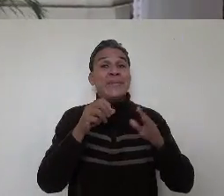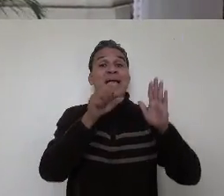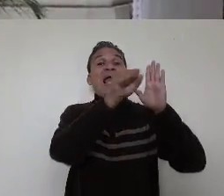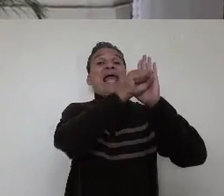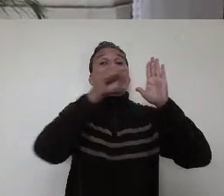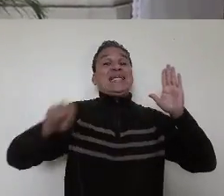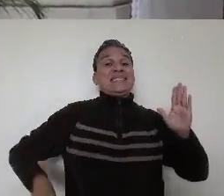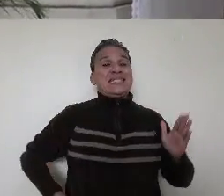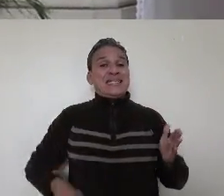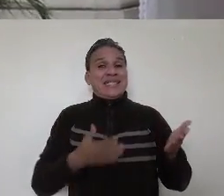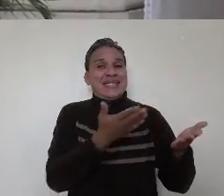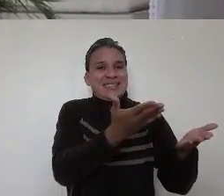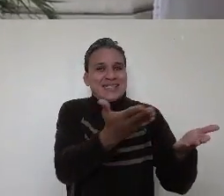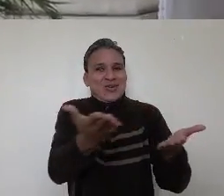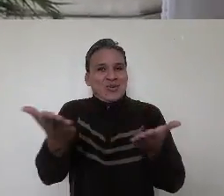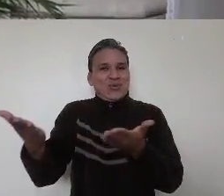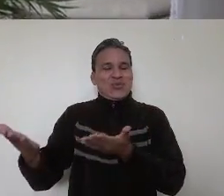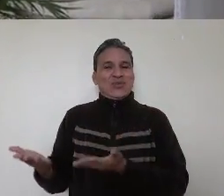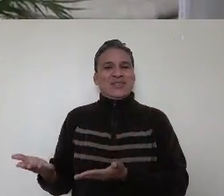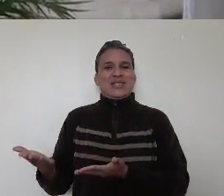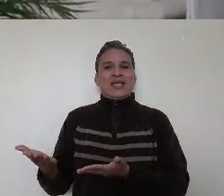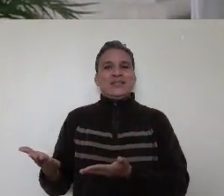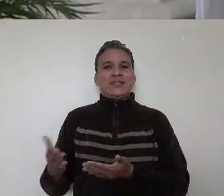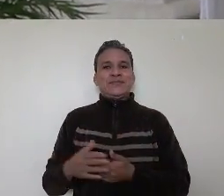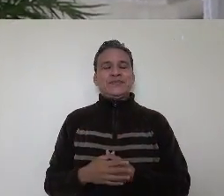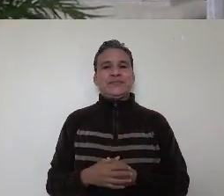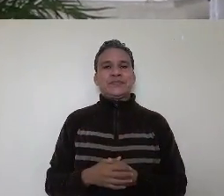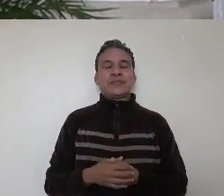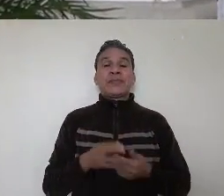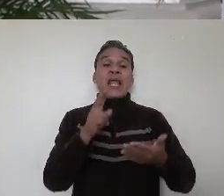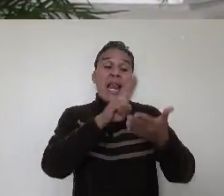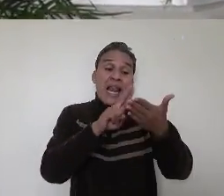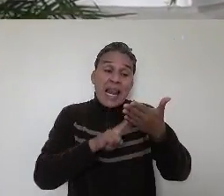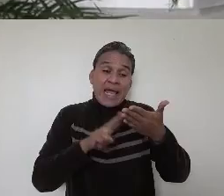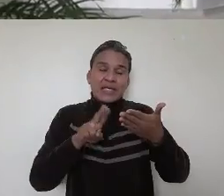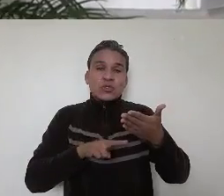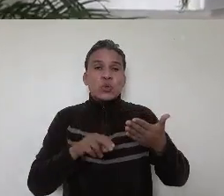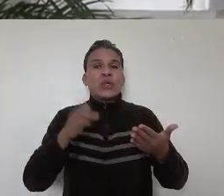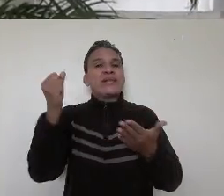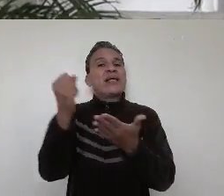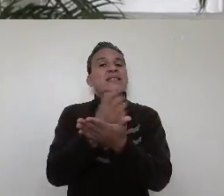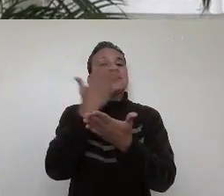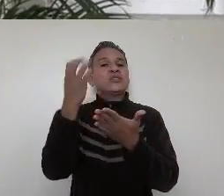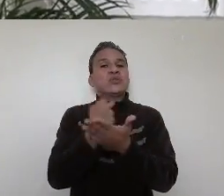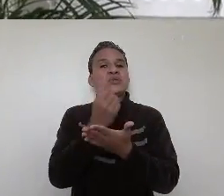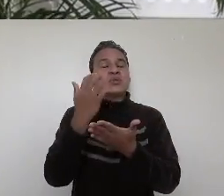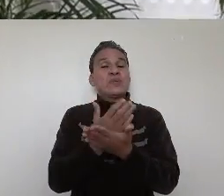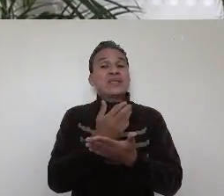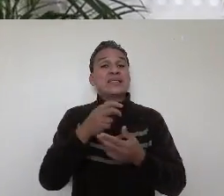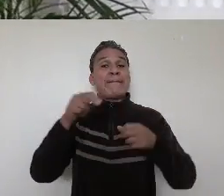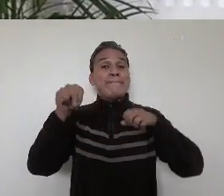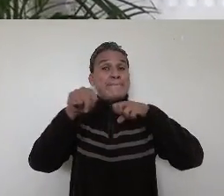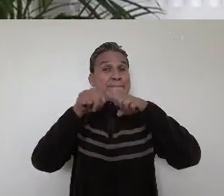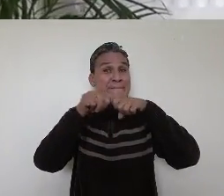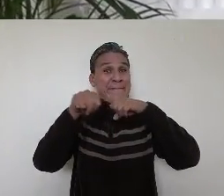El Señor esté con todos ustedes. Lectura del Santo Evangelio según San Mateo.